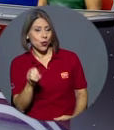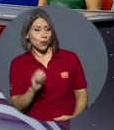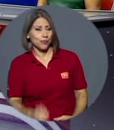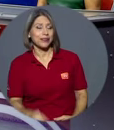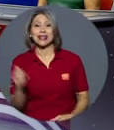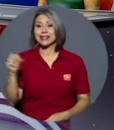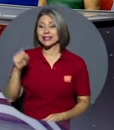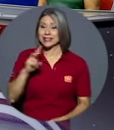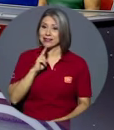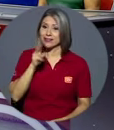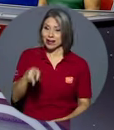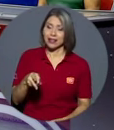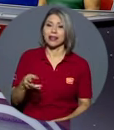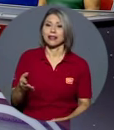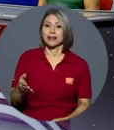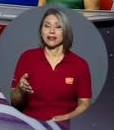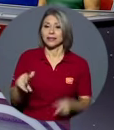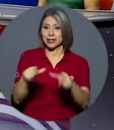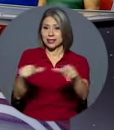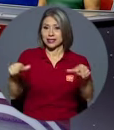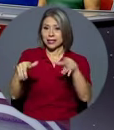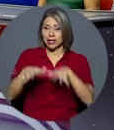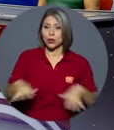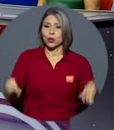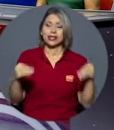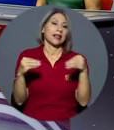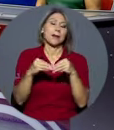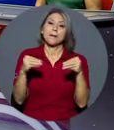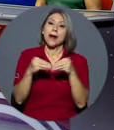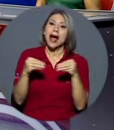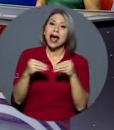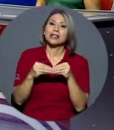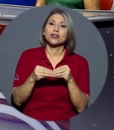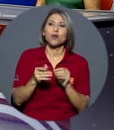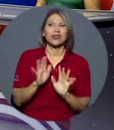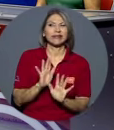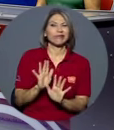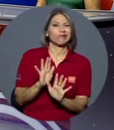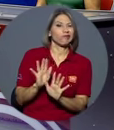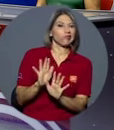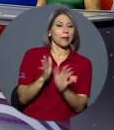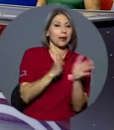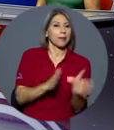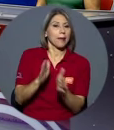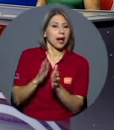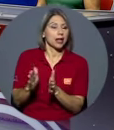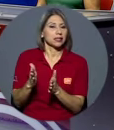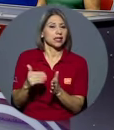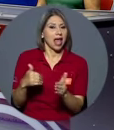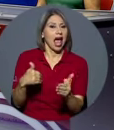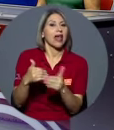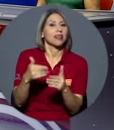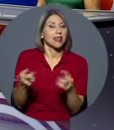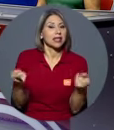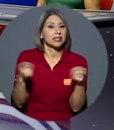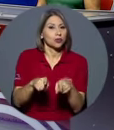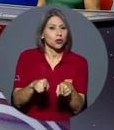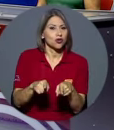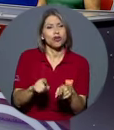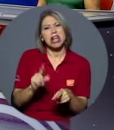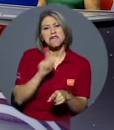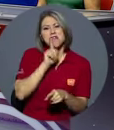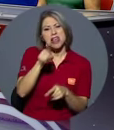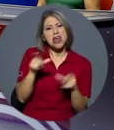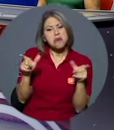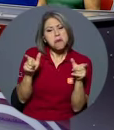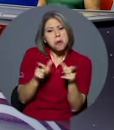realidad los sectores que son más detractores de una preparación ante un evento futuro son pocos, son realmente